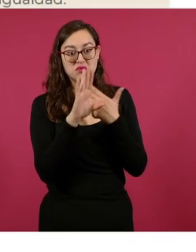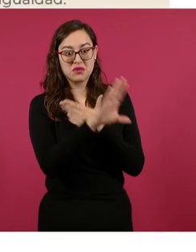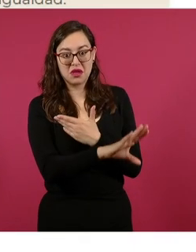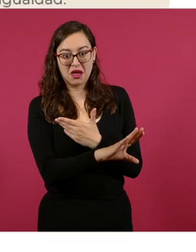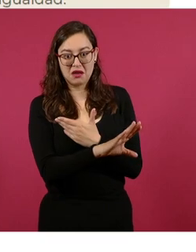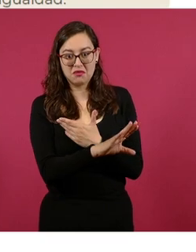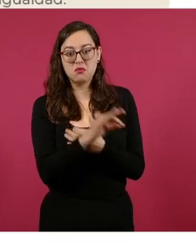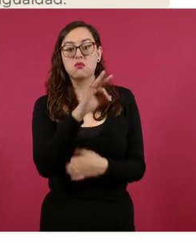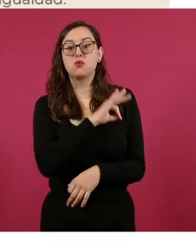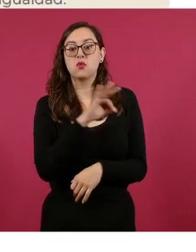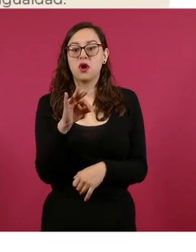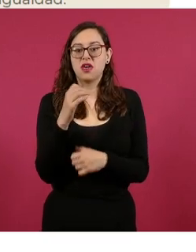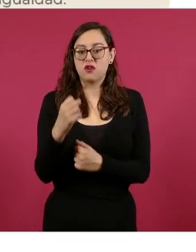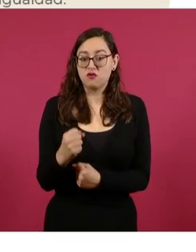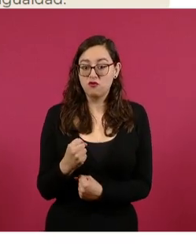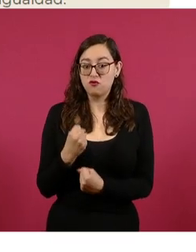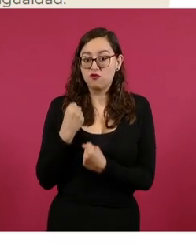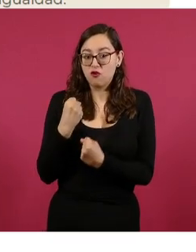política,